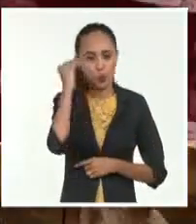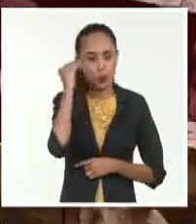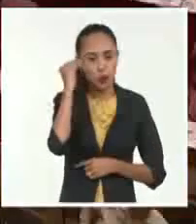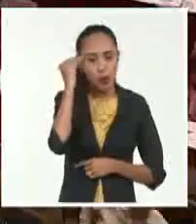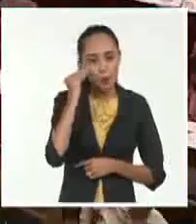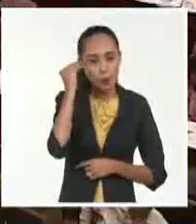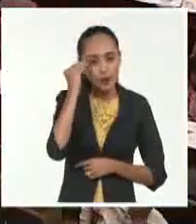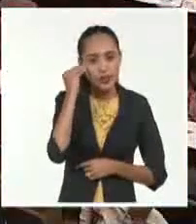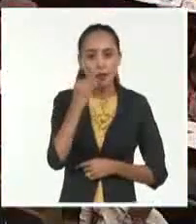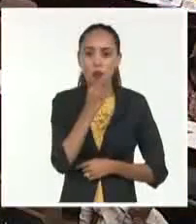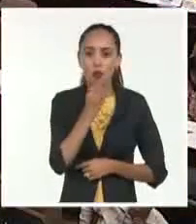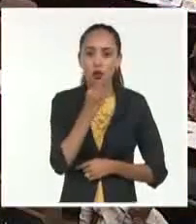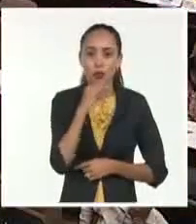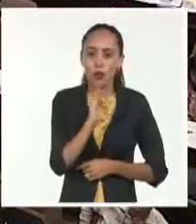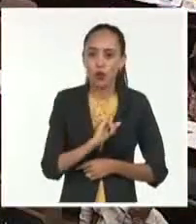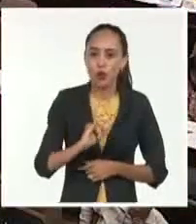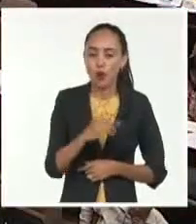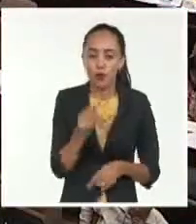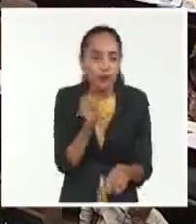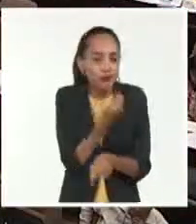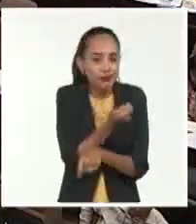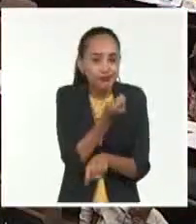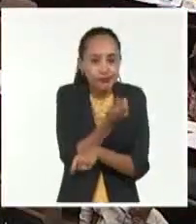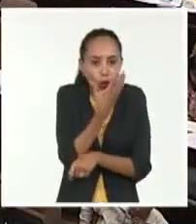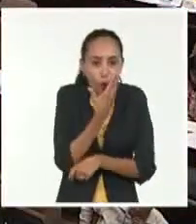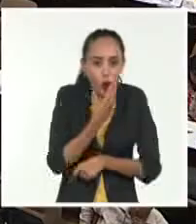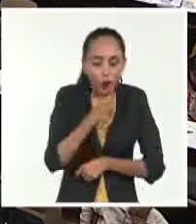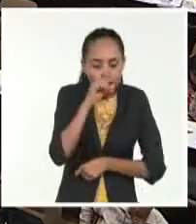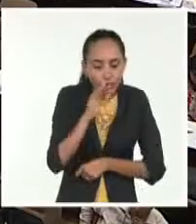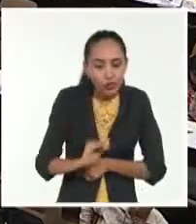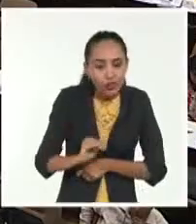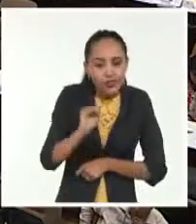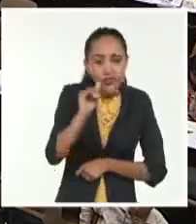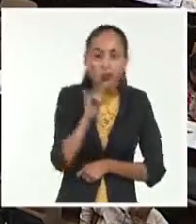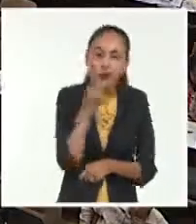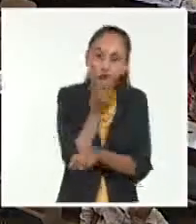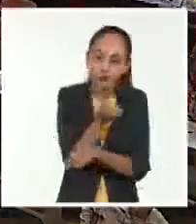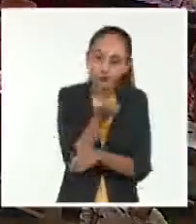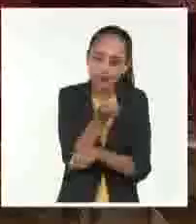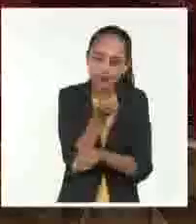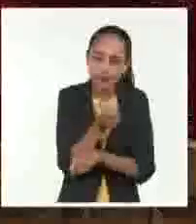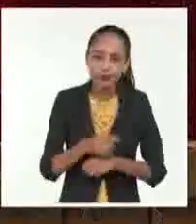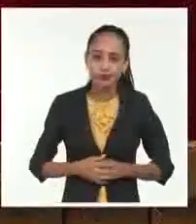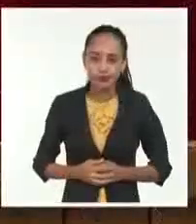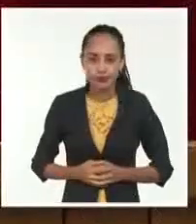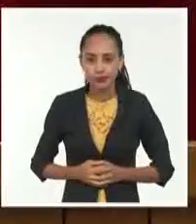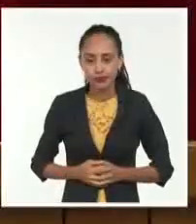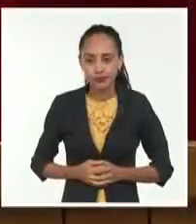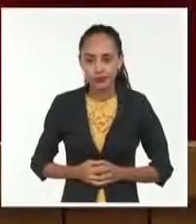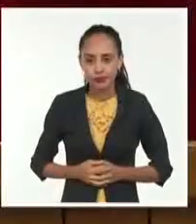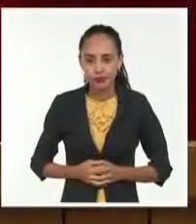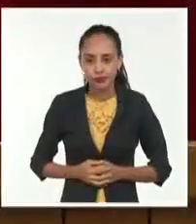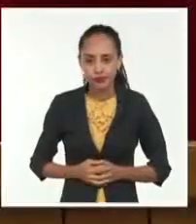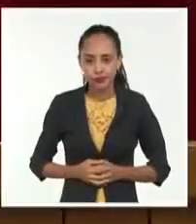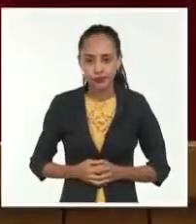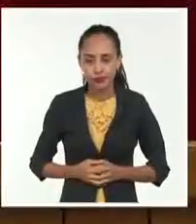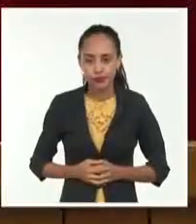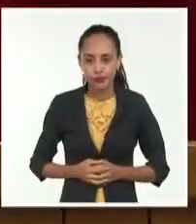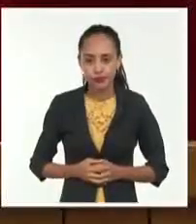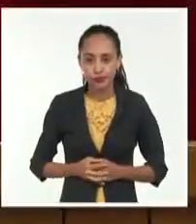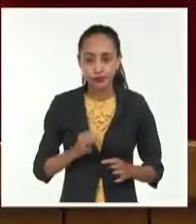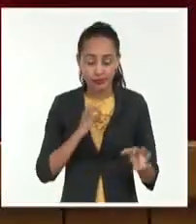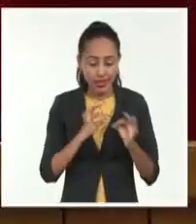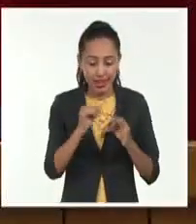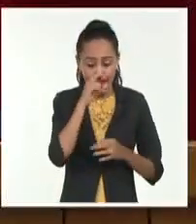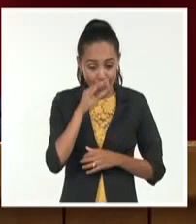las riendas para educar a las futuras generaciones. La crianza positiva de la que tanto se ha hablado